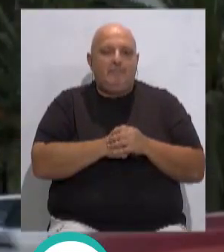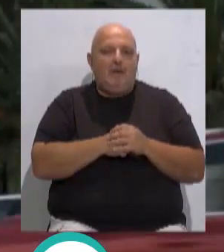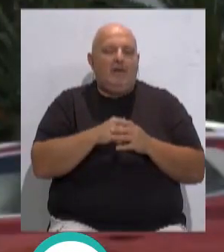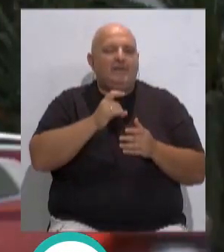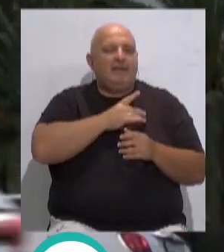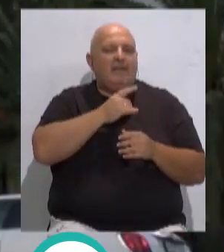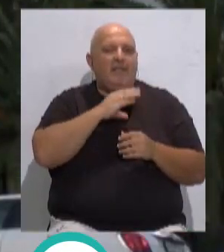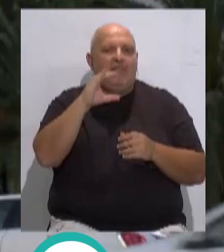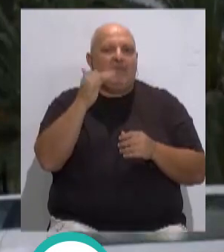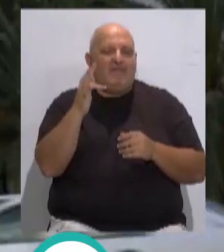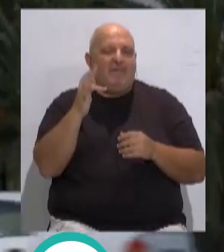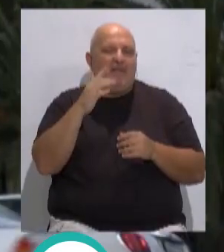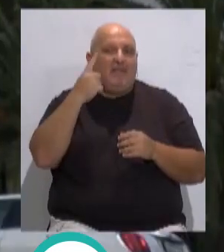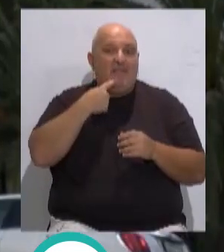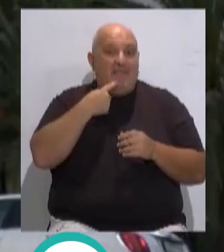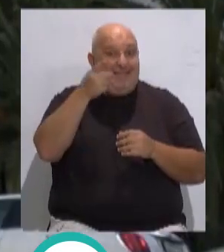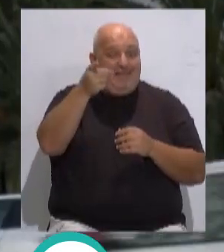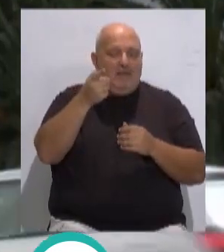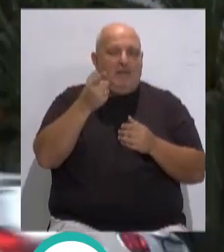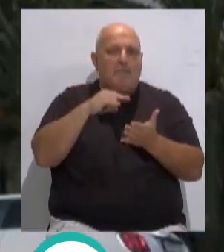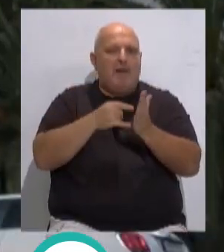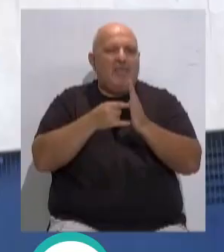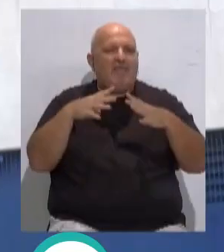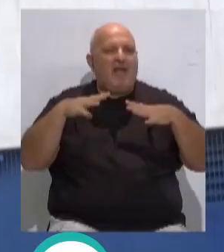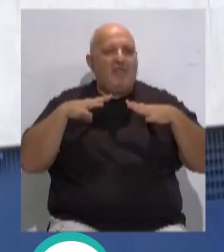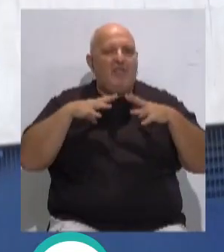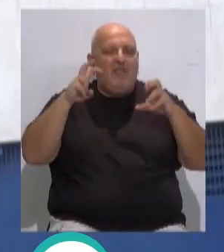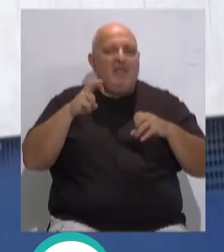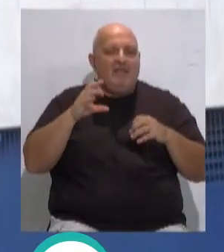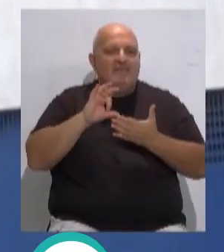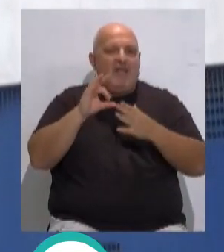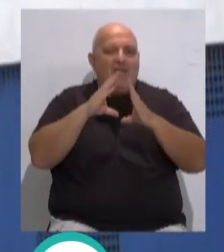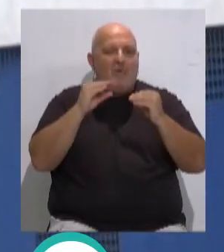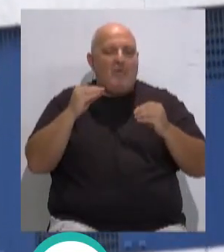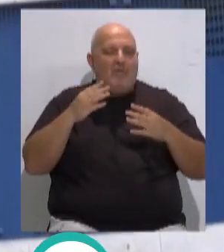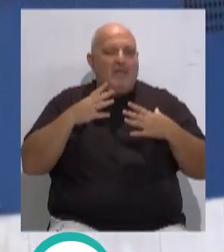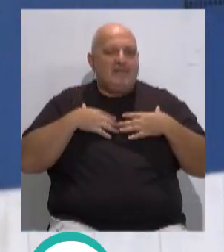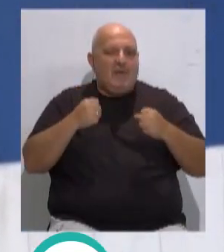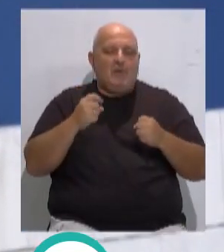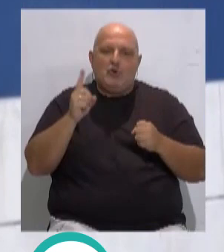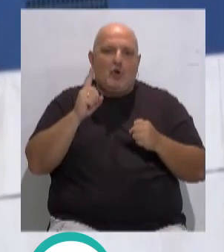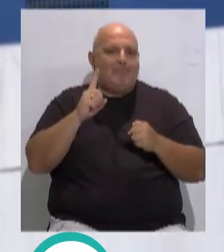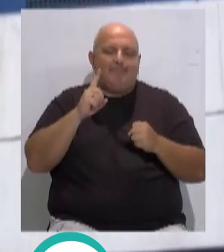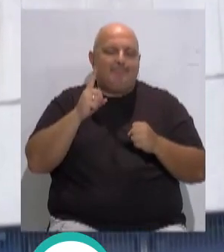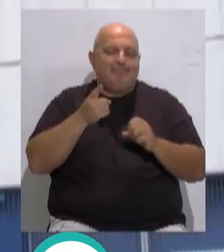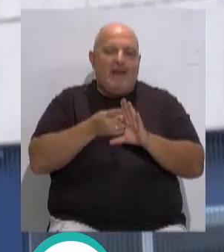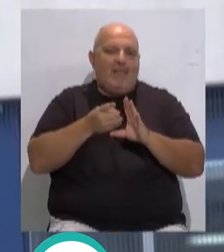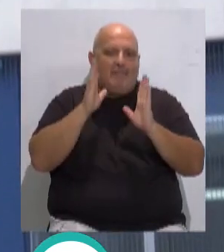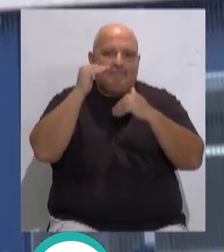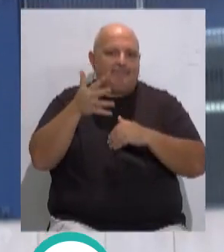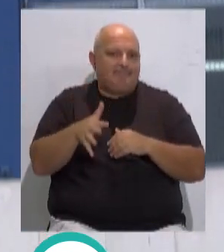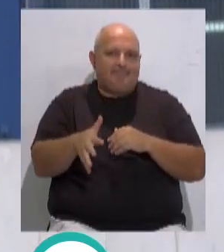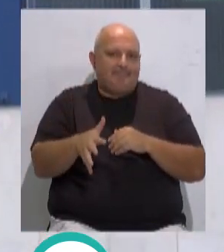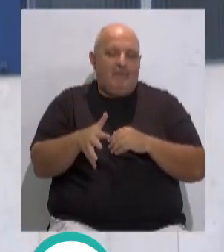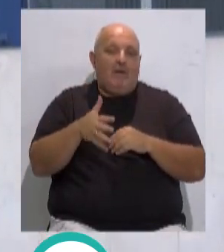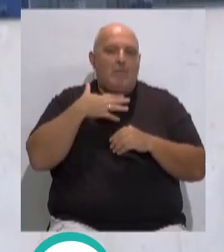El sindicato CESIF considera que los planes de vacaciones del Servicio Andaluz de Salud no garantizan la calidad asistencial, asegurando que